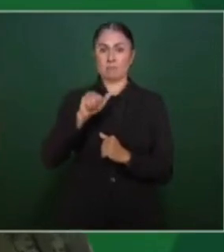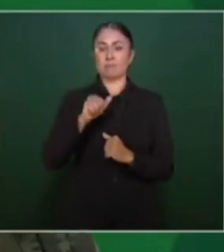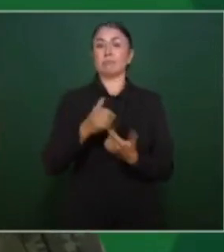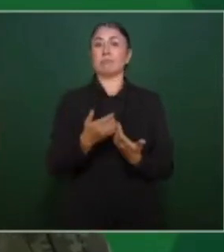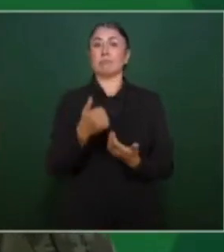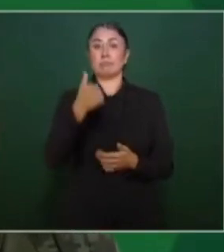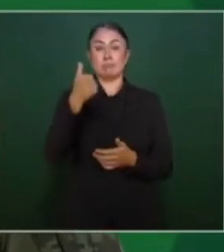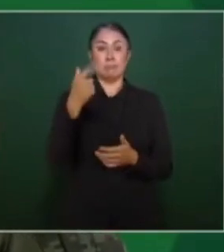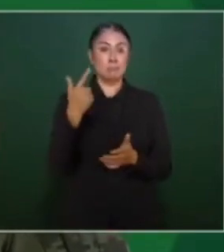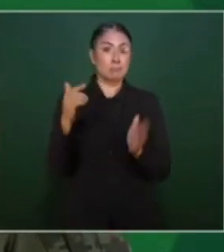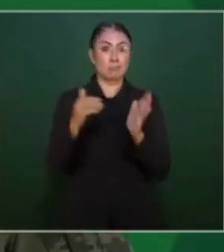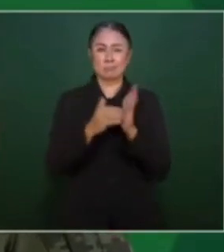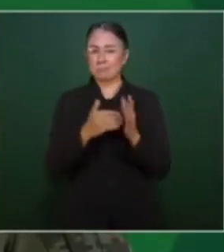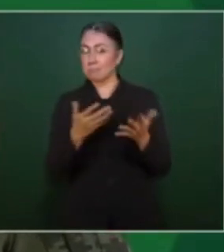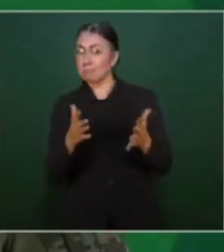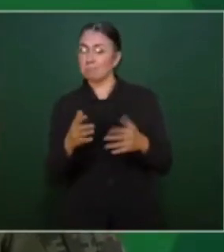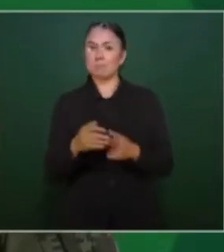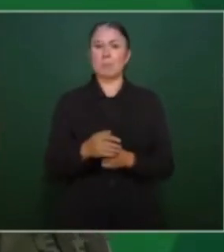destruidos,